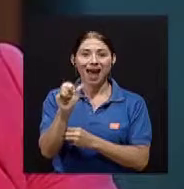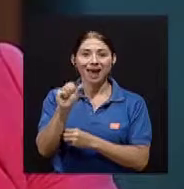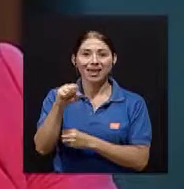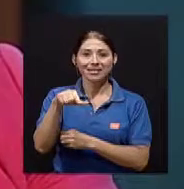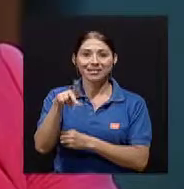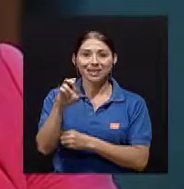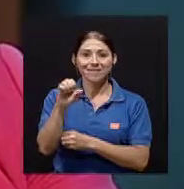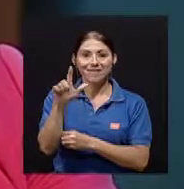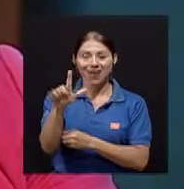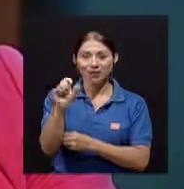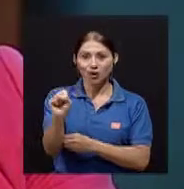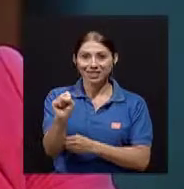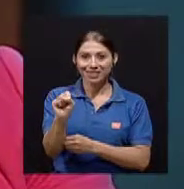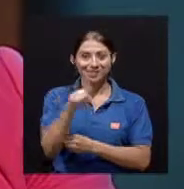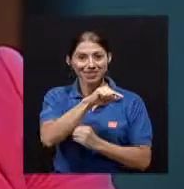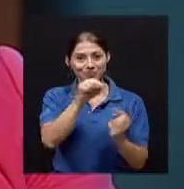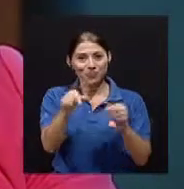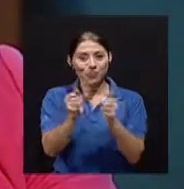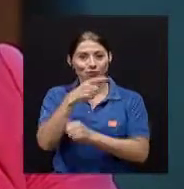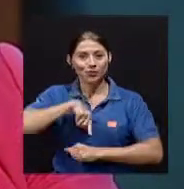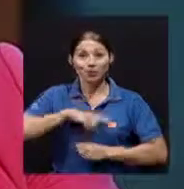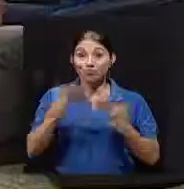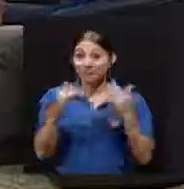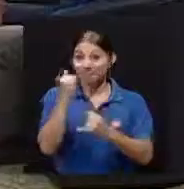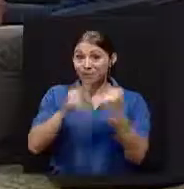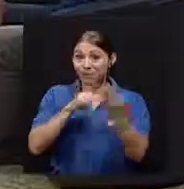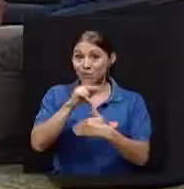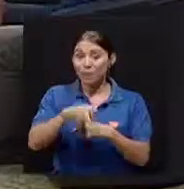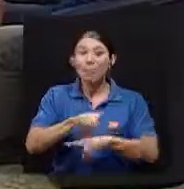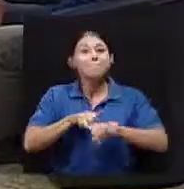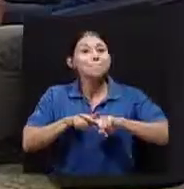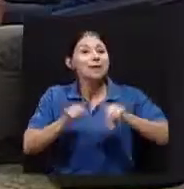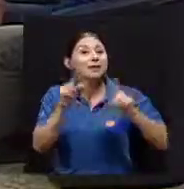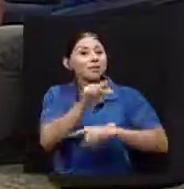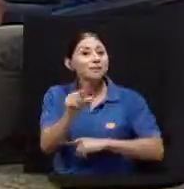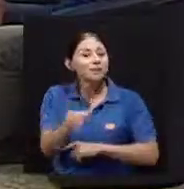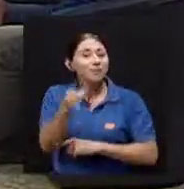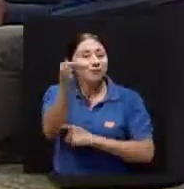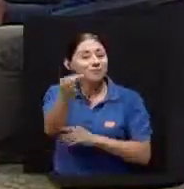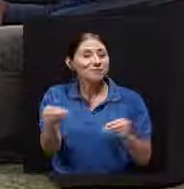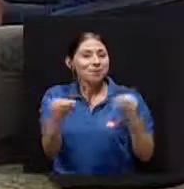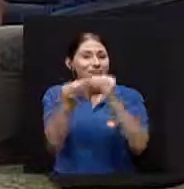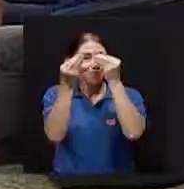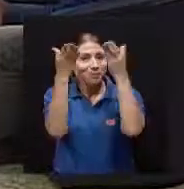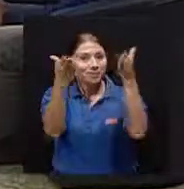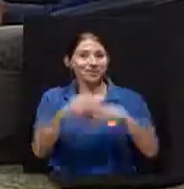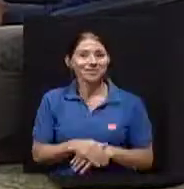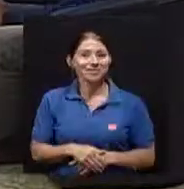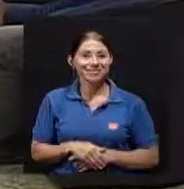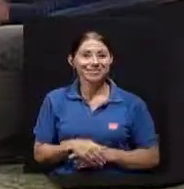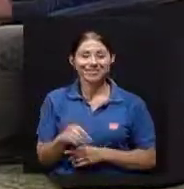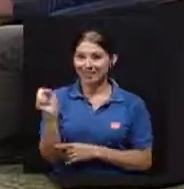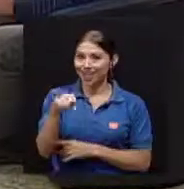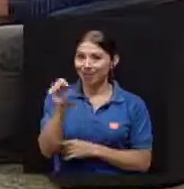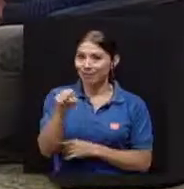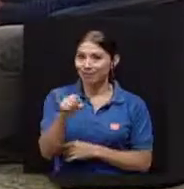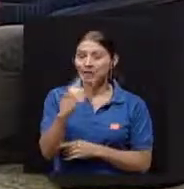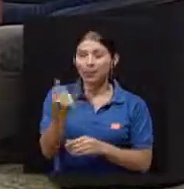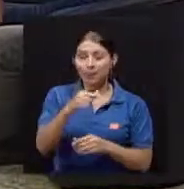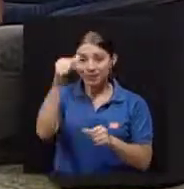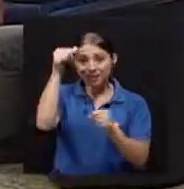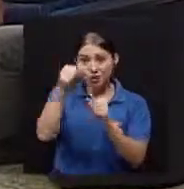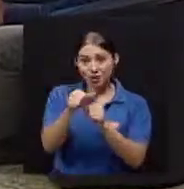que muy gentilmente estuvo con nosotros. Llegamos de esta manera al final, Pablo, pero la próxima semana tenemos más informaciones. Claro. Y bueno, nada